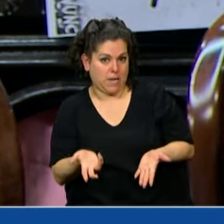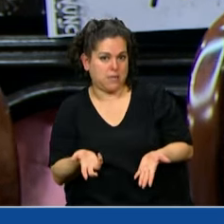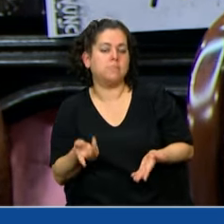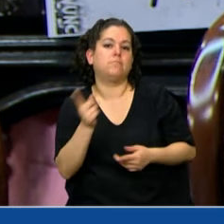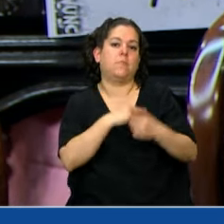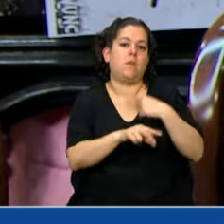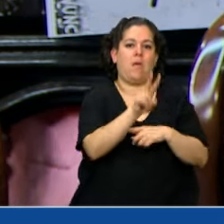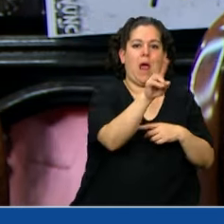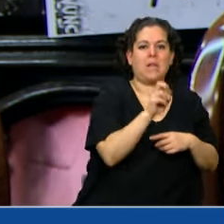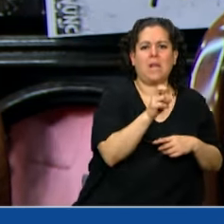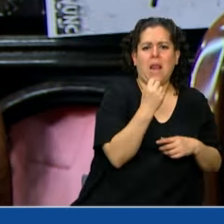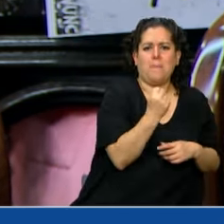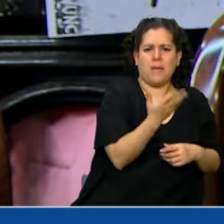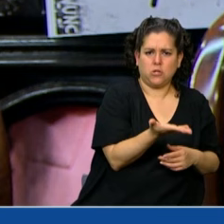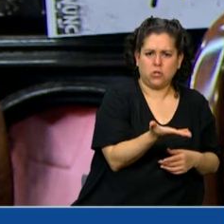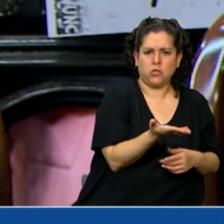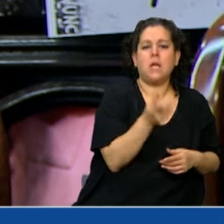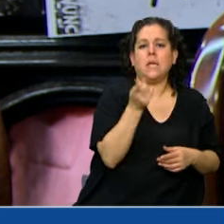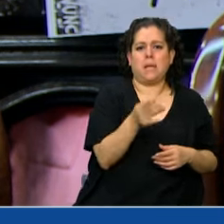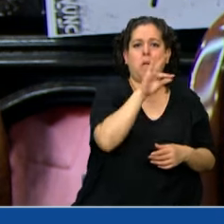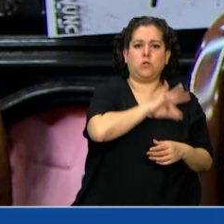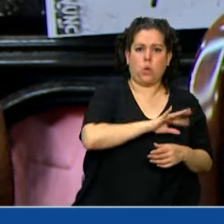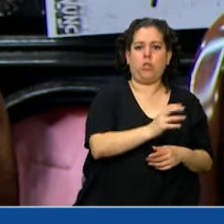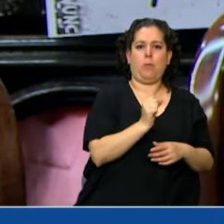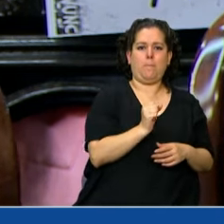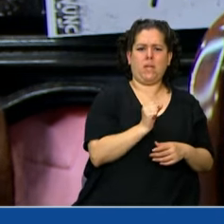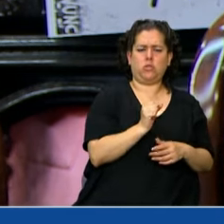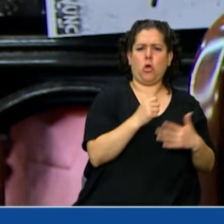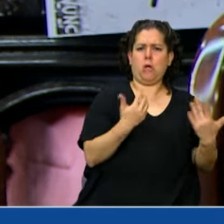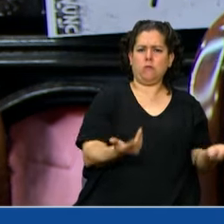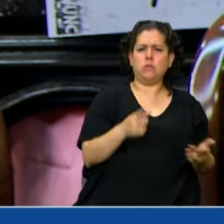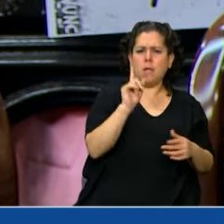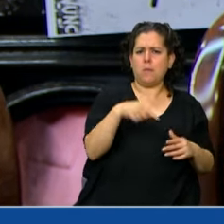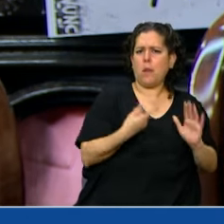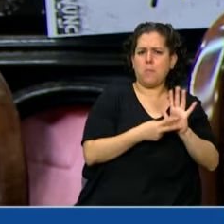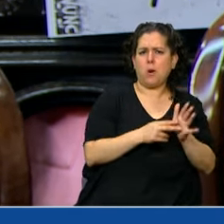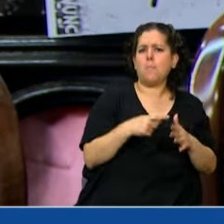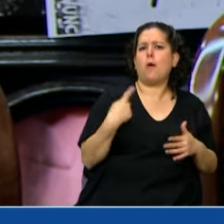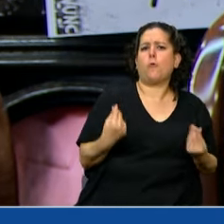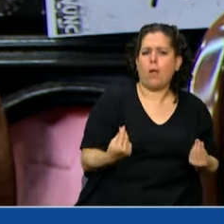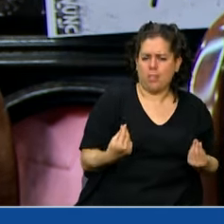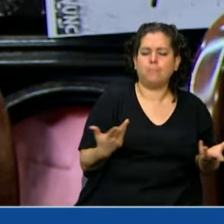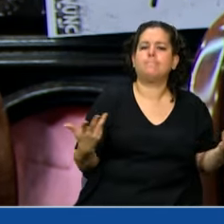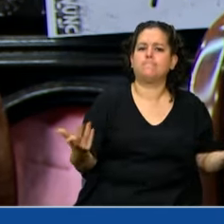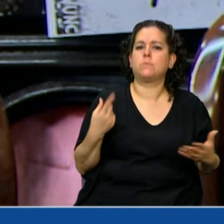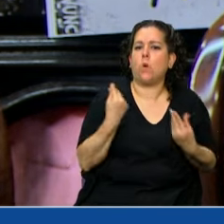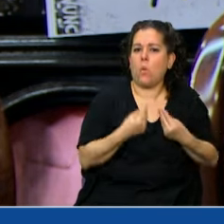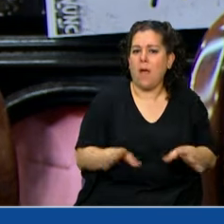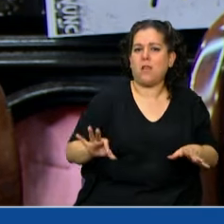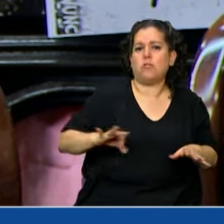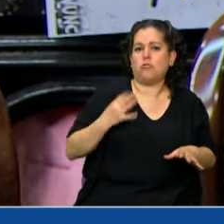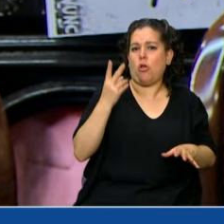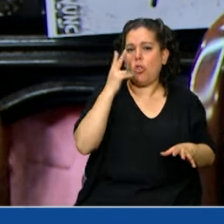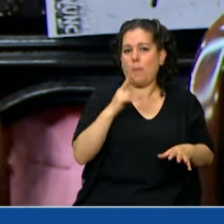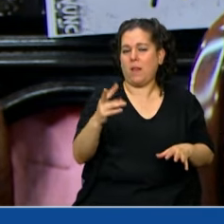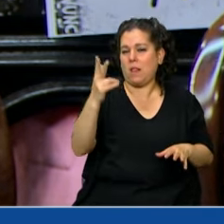alquileres en pesos y además tenemos salarios en pesos entonces Cuándo empieza este problema este problema empieza cuando en el año